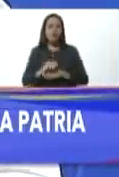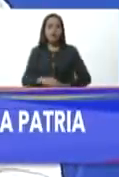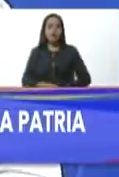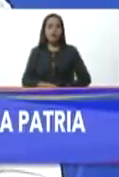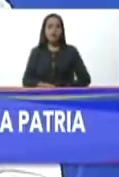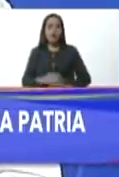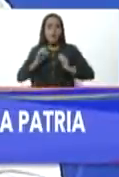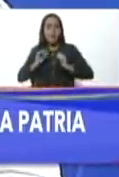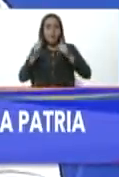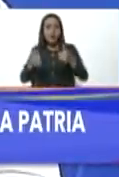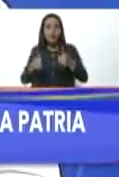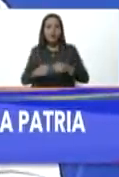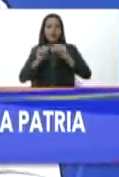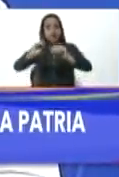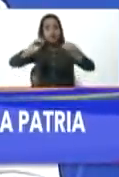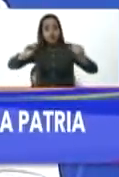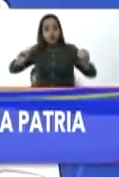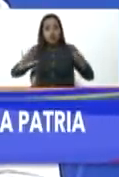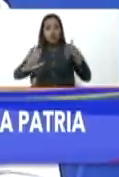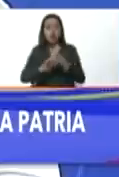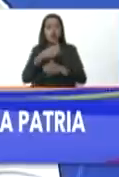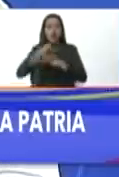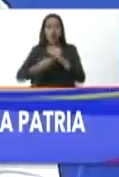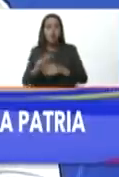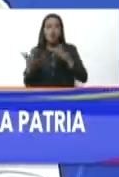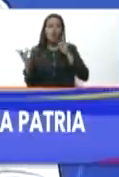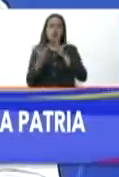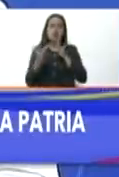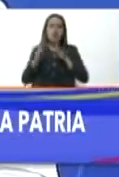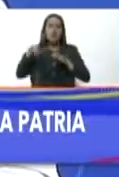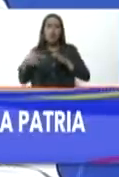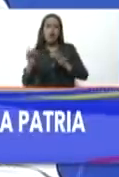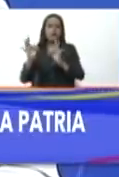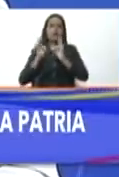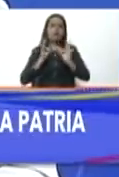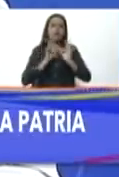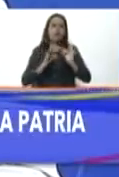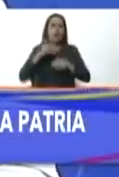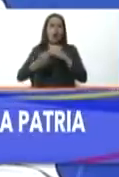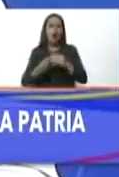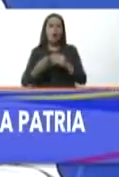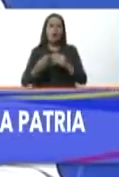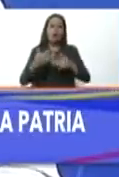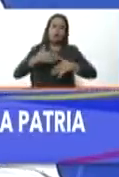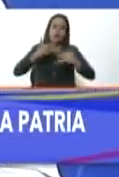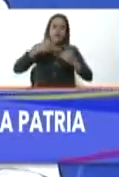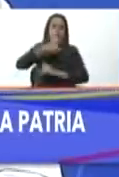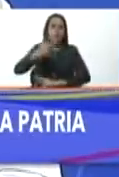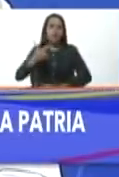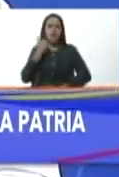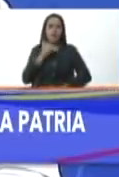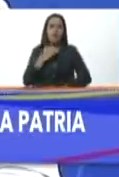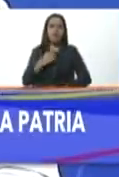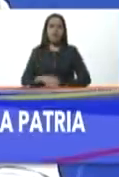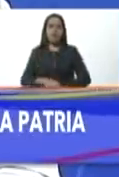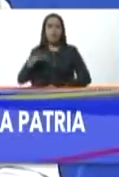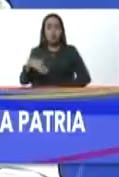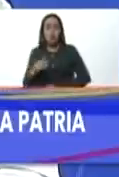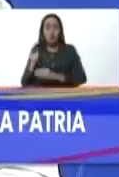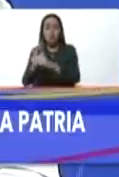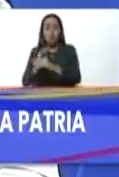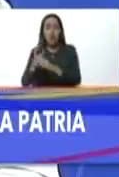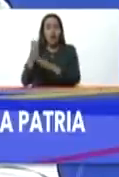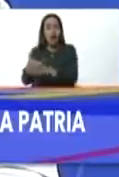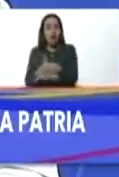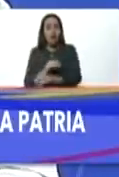difundir y ver cómo el mecanismo de transmisión y cómo la sintomatología nos hace identificar cómo debemos prevenirlo. Y la prevención